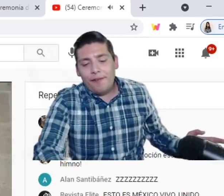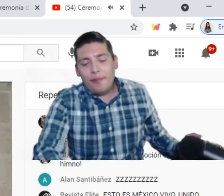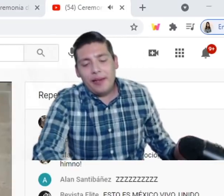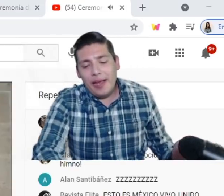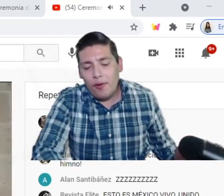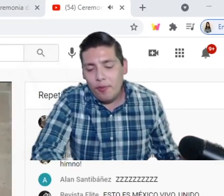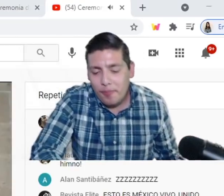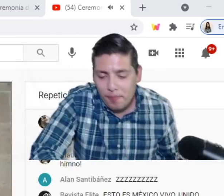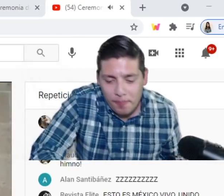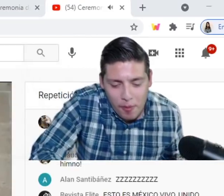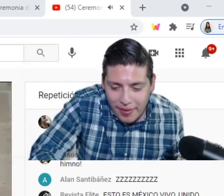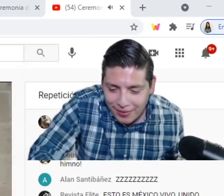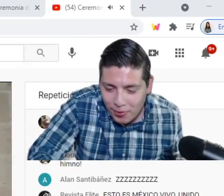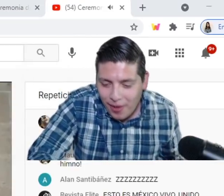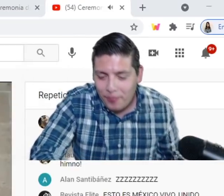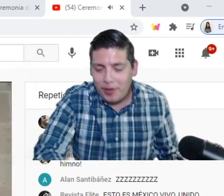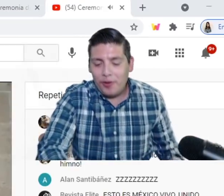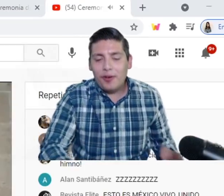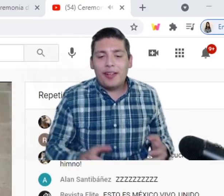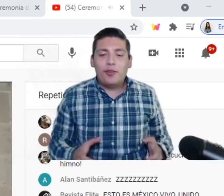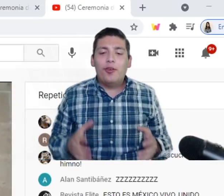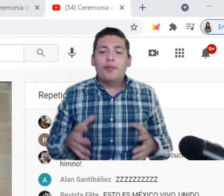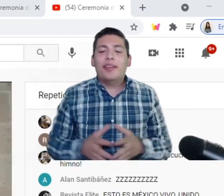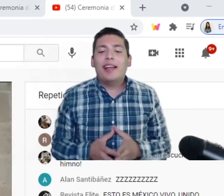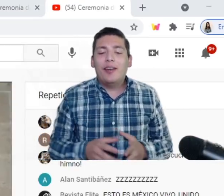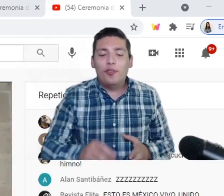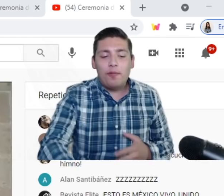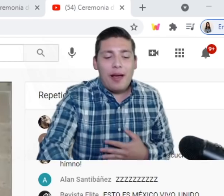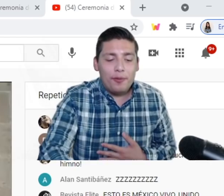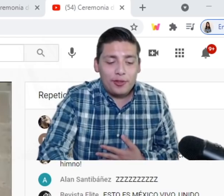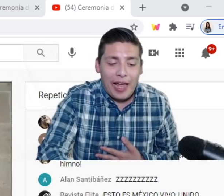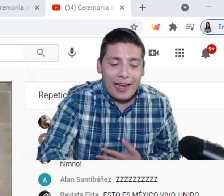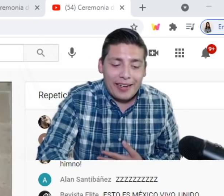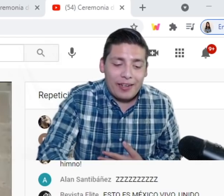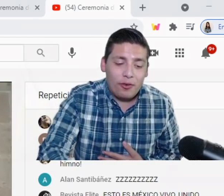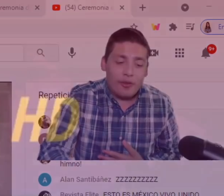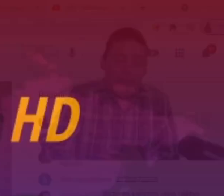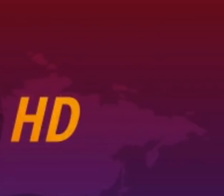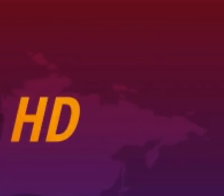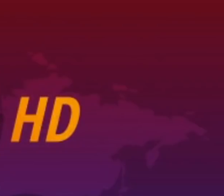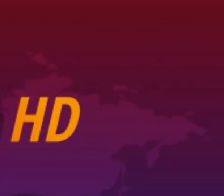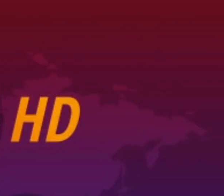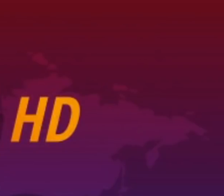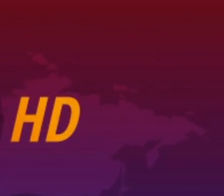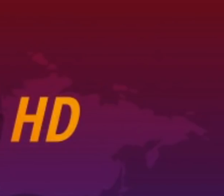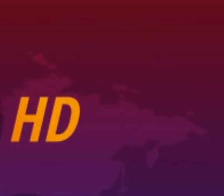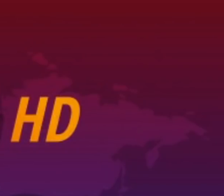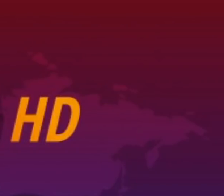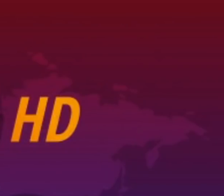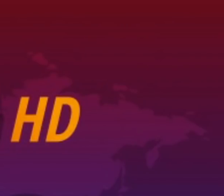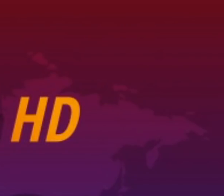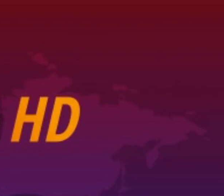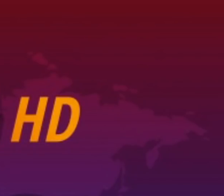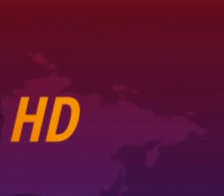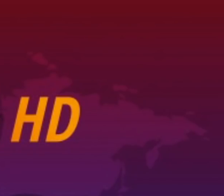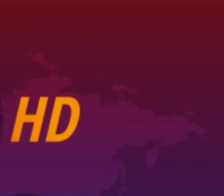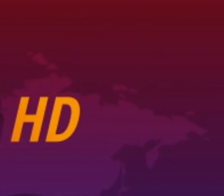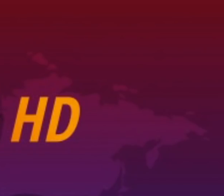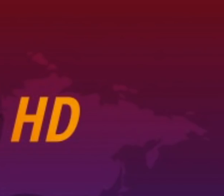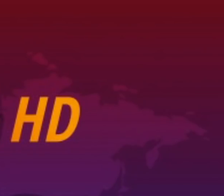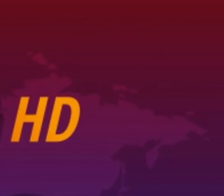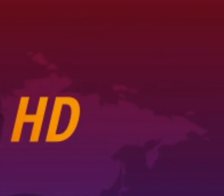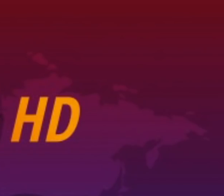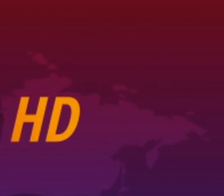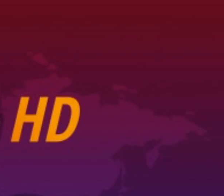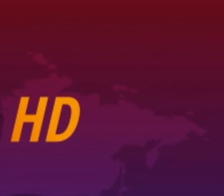Pues ahí está, familia, un momento épico que todos los mexicanos vamos a recordar. Esperemos muy pronto estar allá por el Zócalo